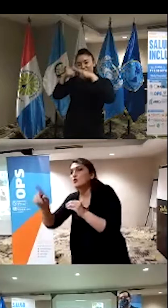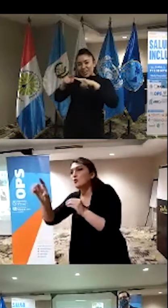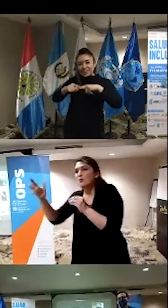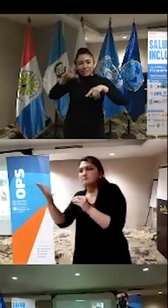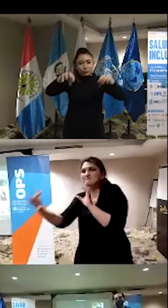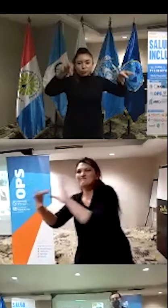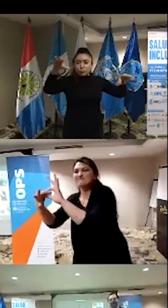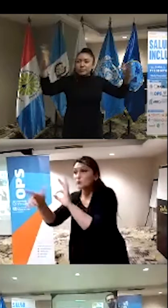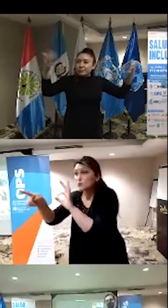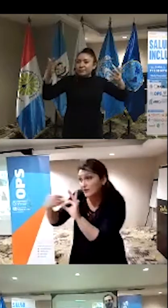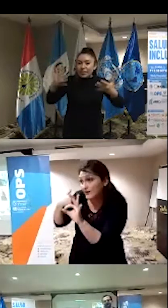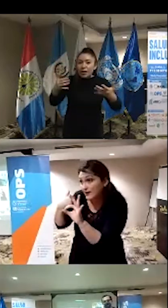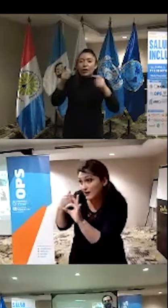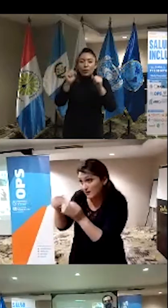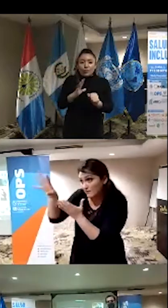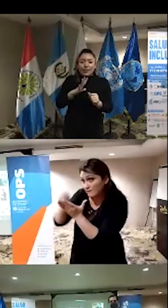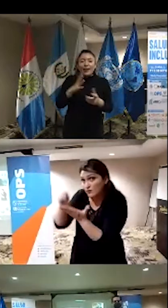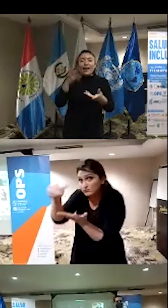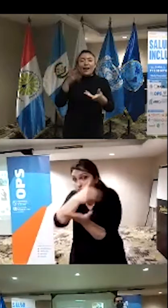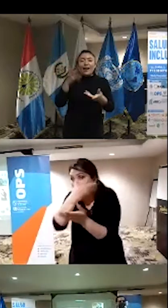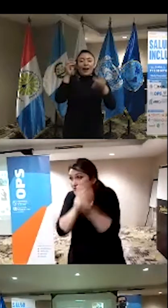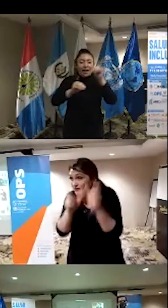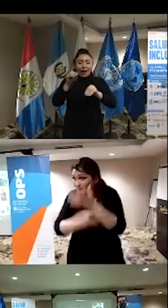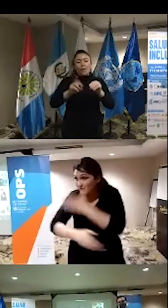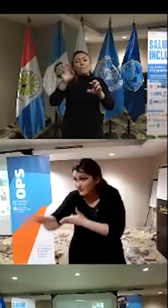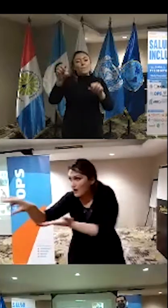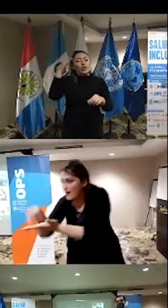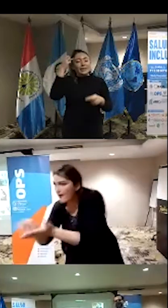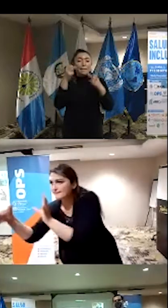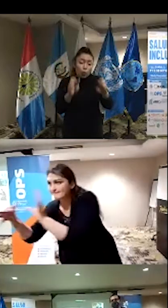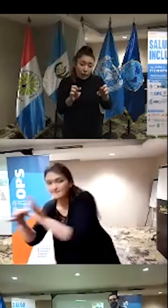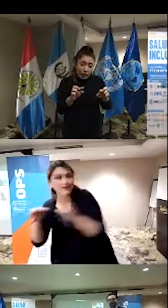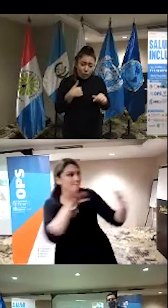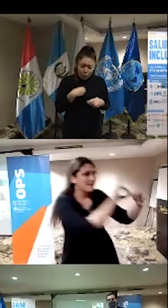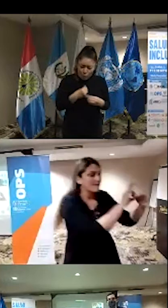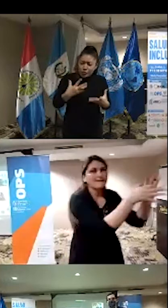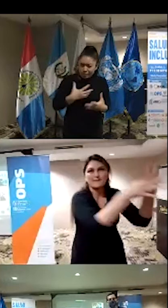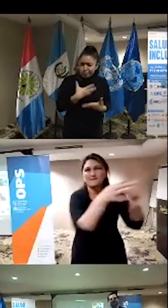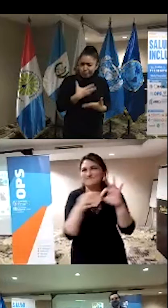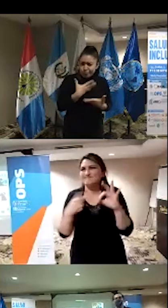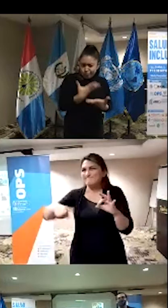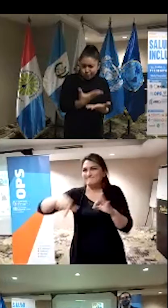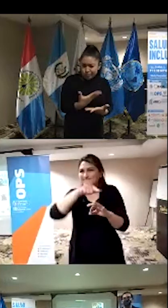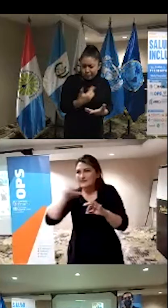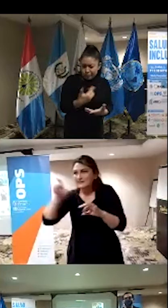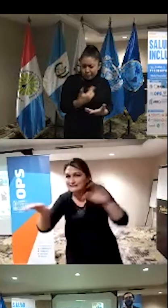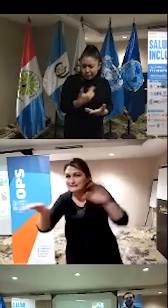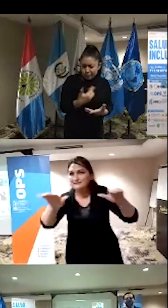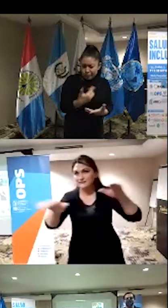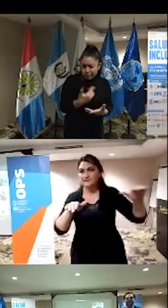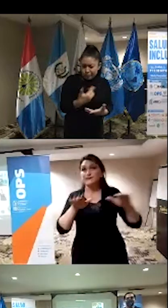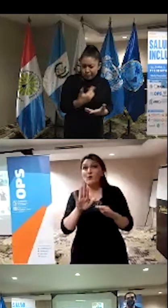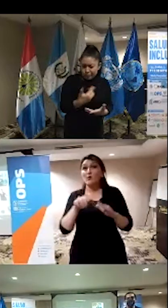sea el sustento en la elaboración de políticas públicas. Con mucha propiedad yo puedo decir que actualmente hay políticas públicas que sí